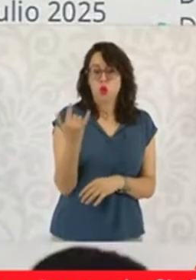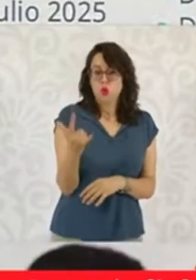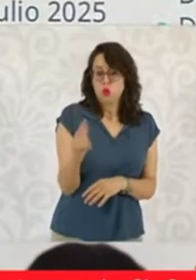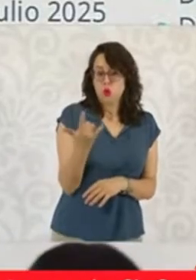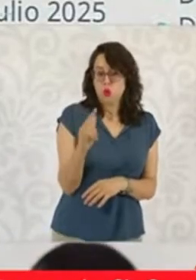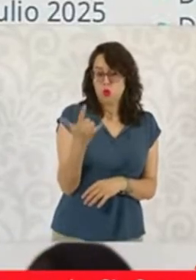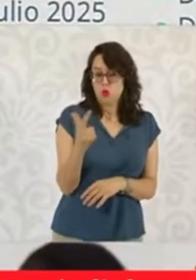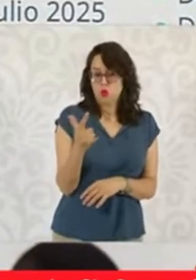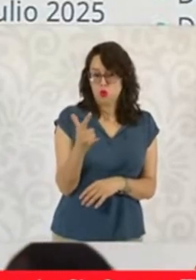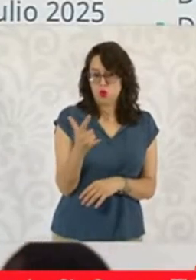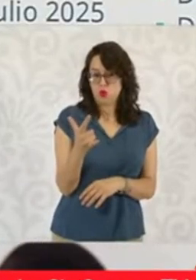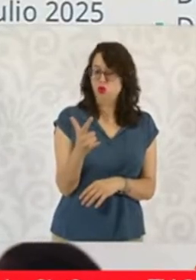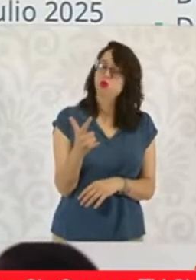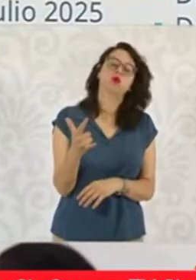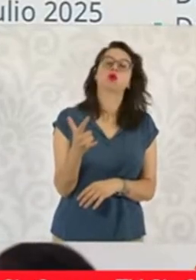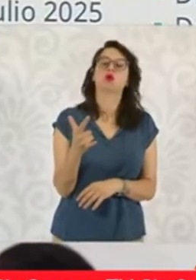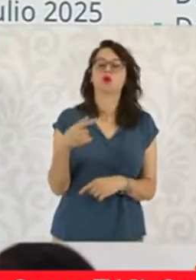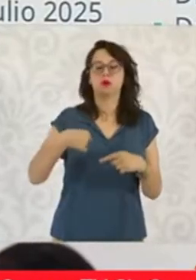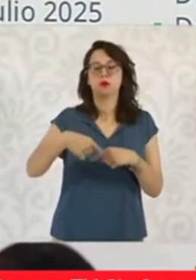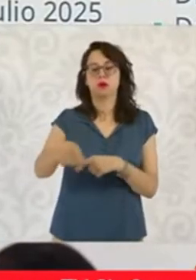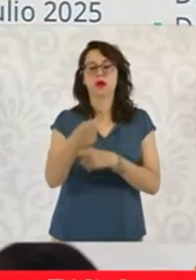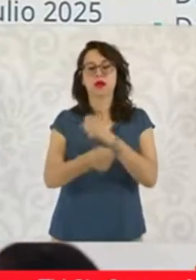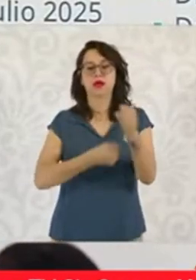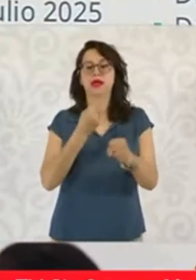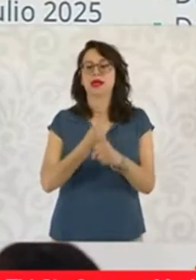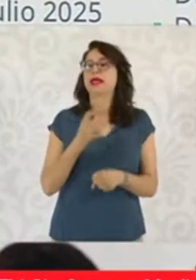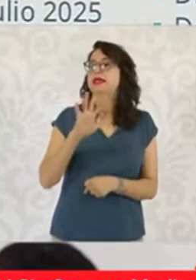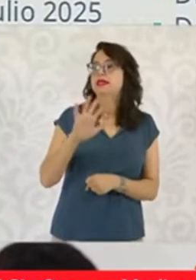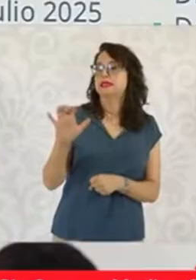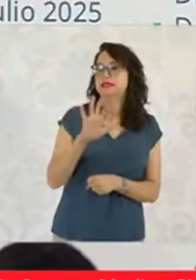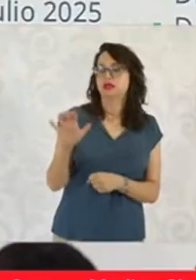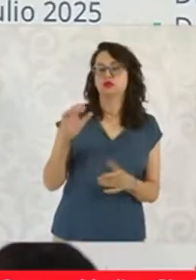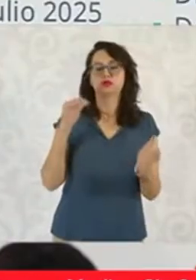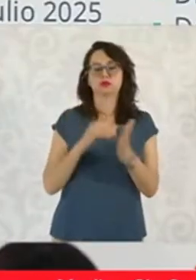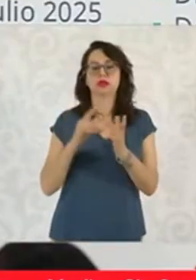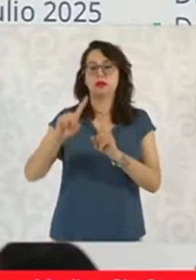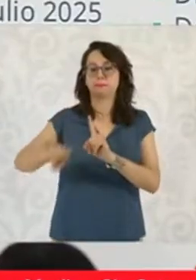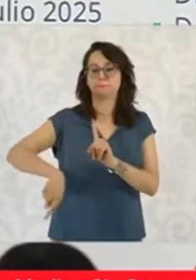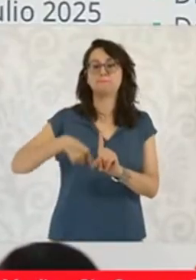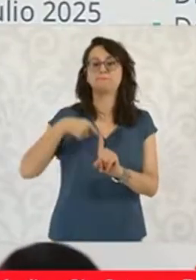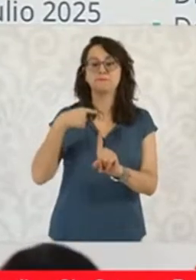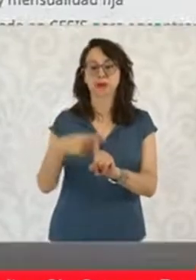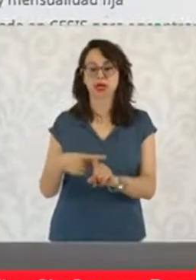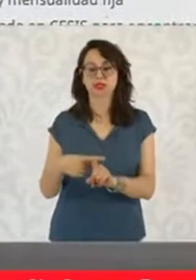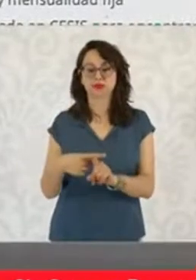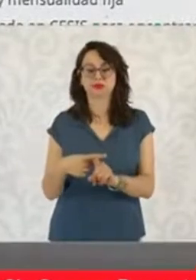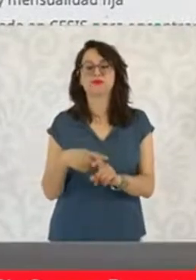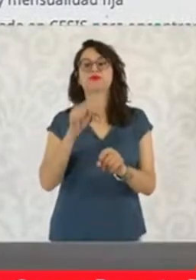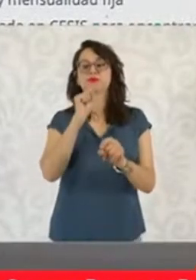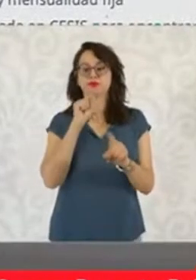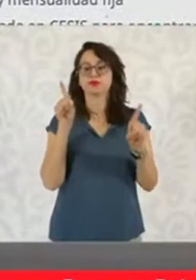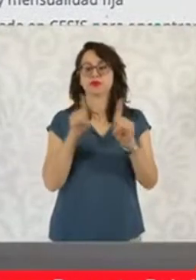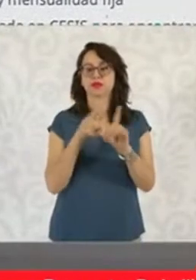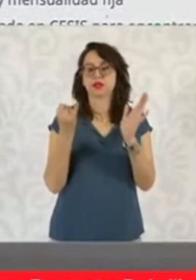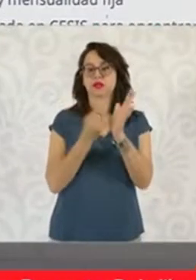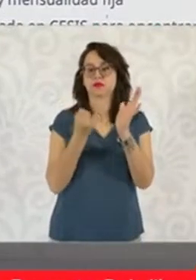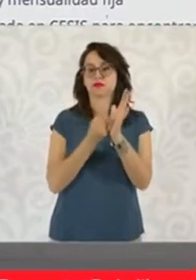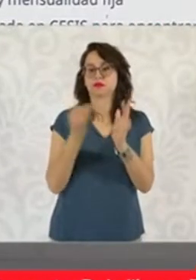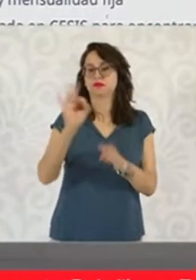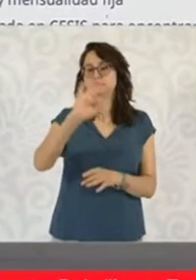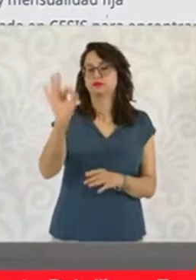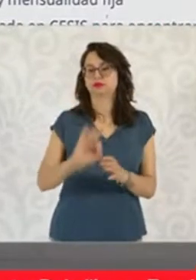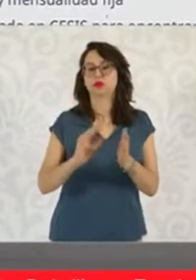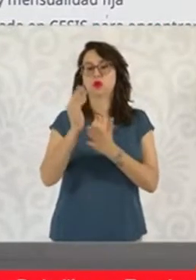día 1 y el 31, se suman 500.000 más. Van a tener una disminución de tasa al